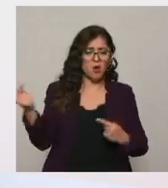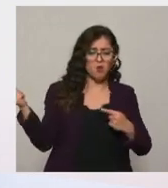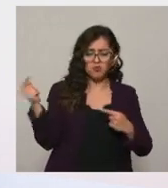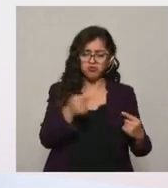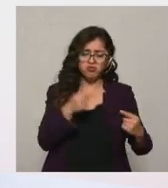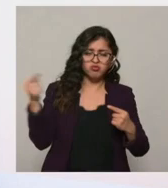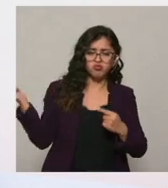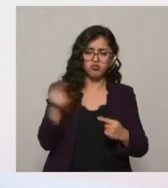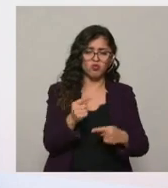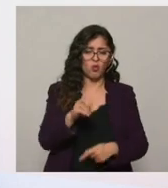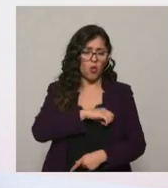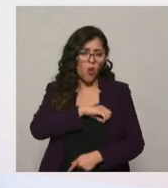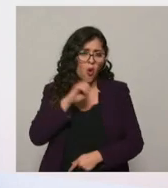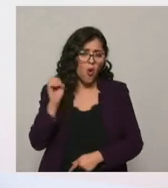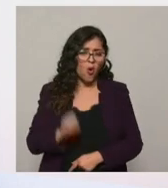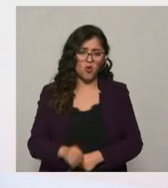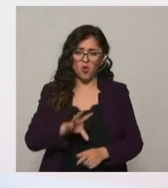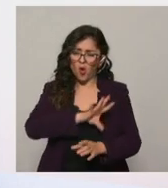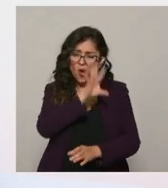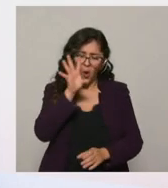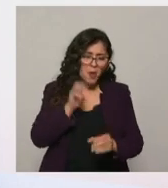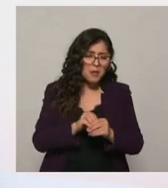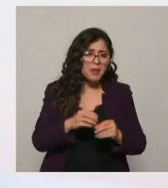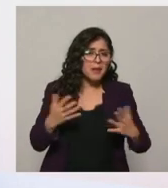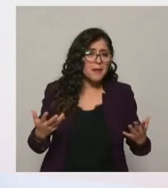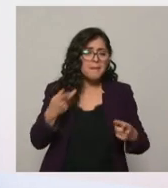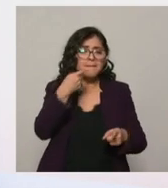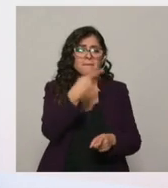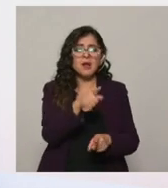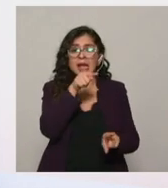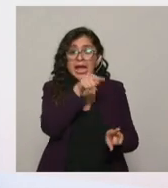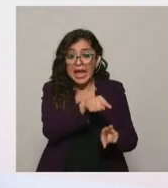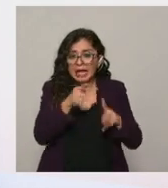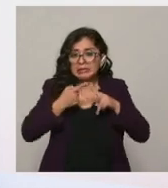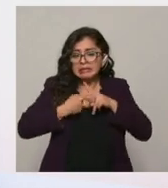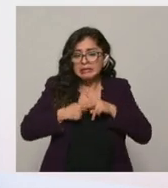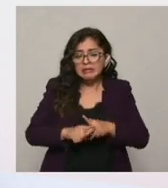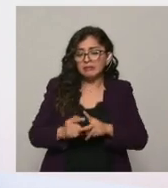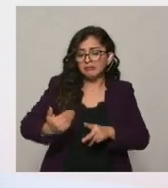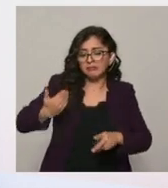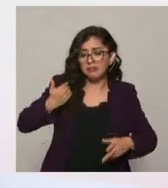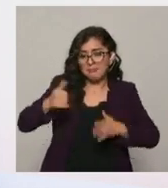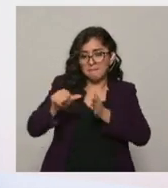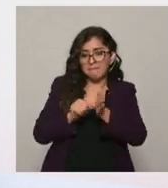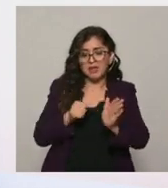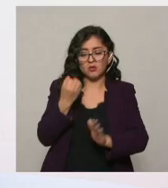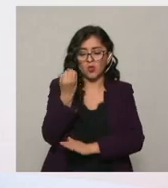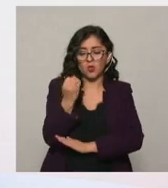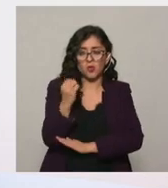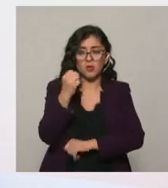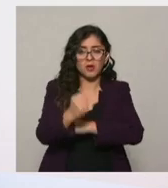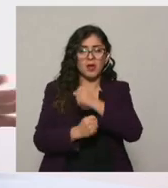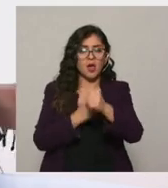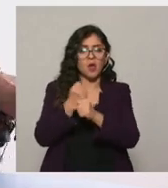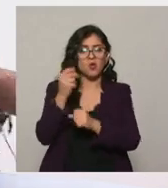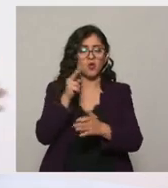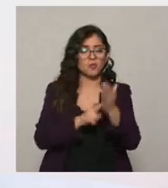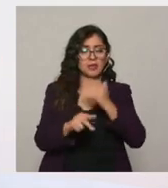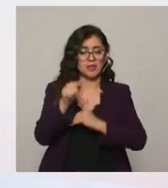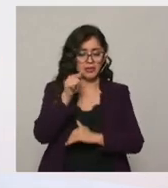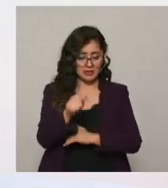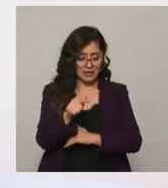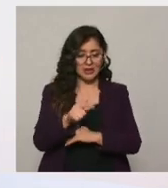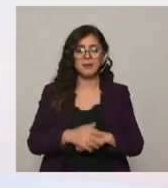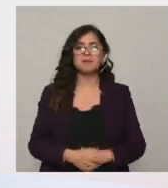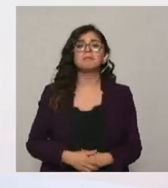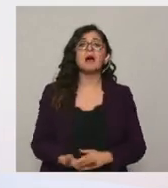odio absoluta, y que bueno, él empezó con esto en octubre de 2017. Yo ya había